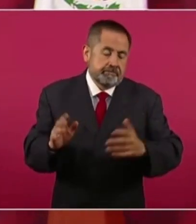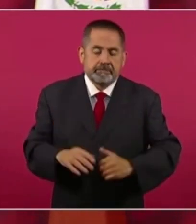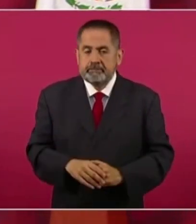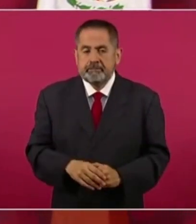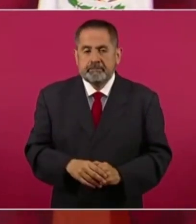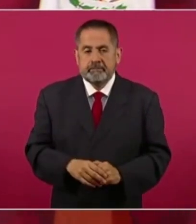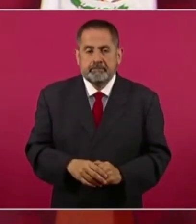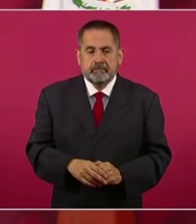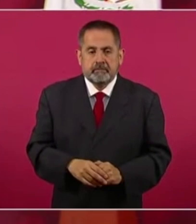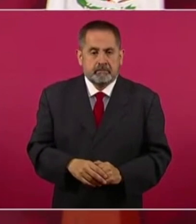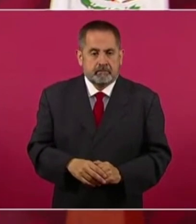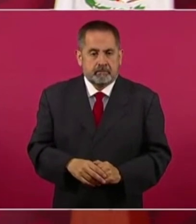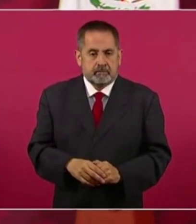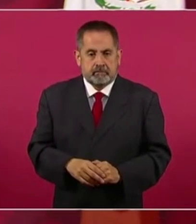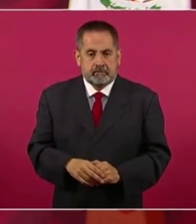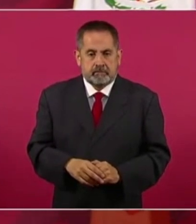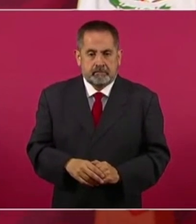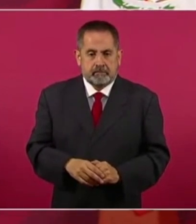Y